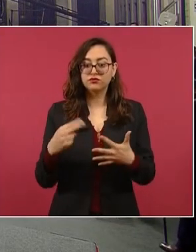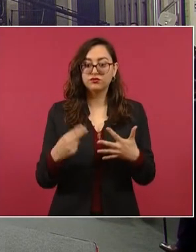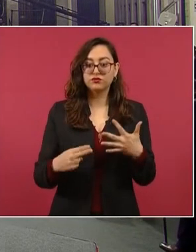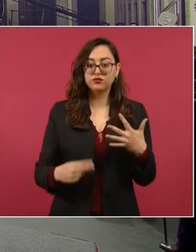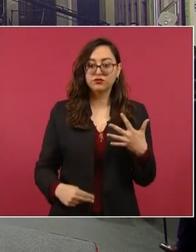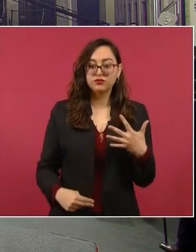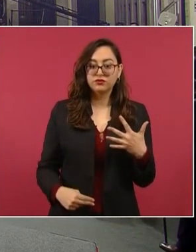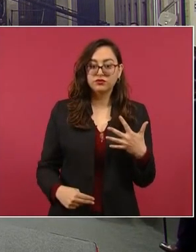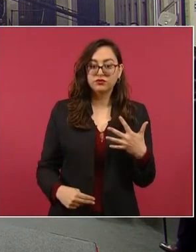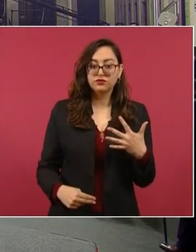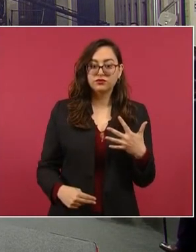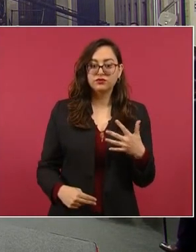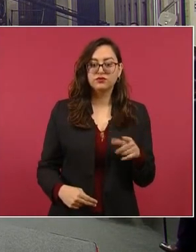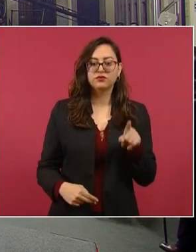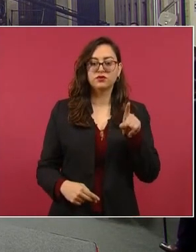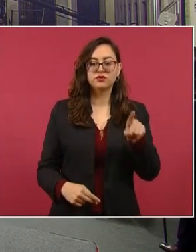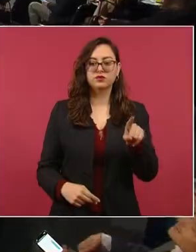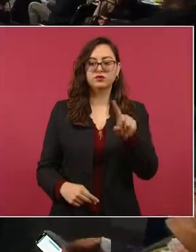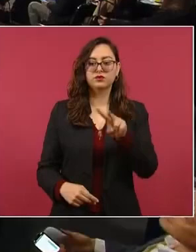Bueno,